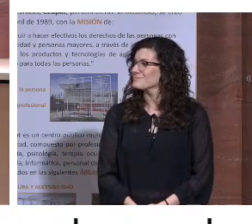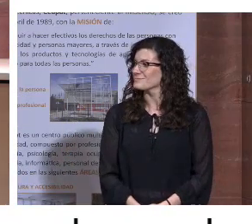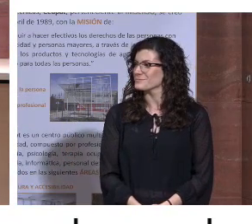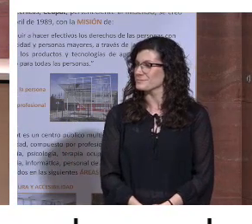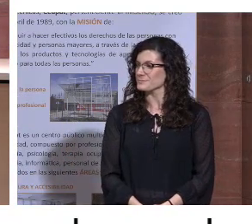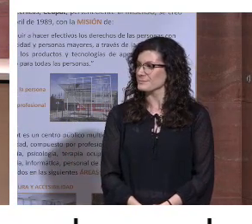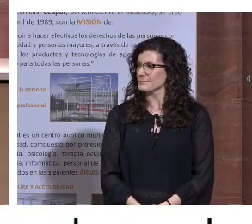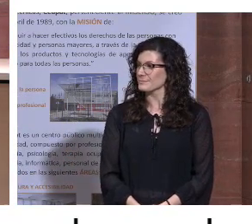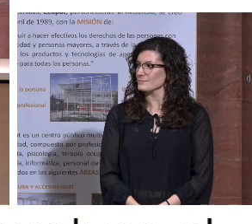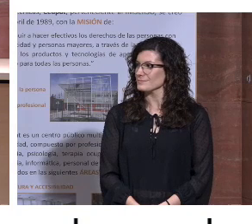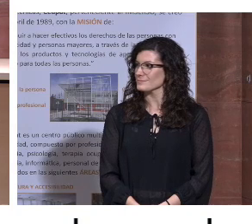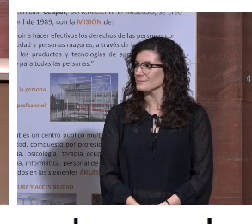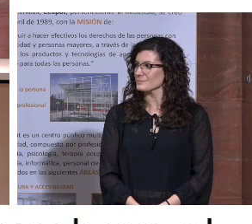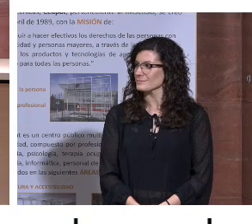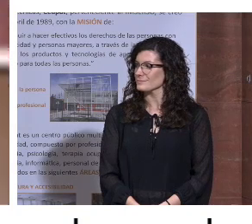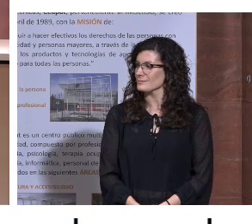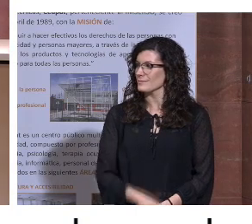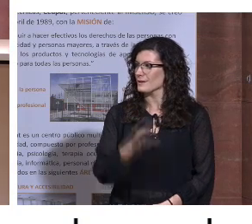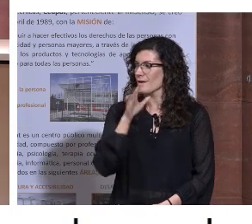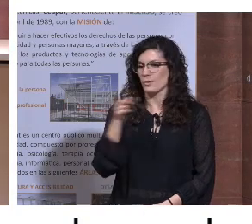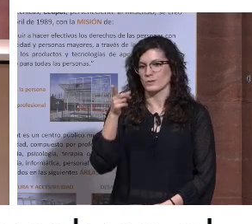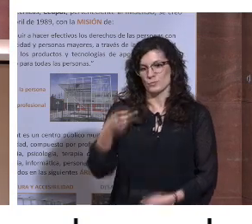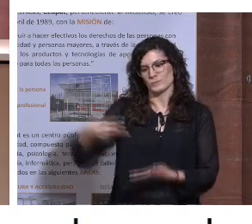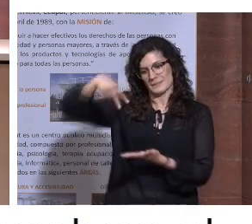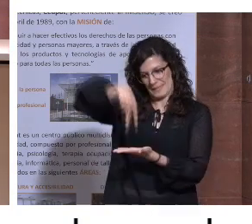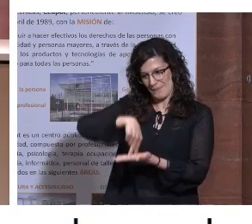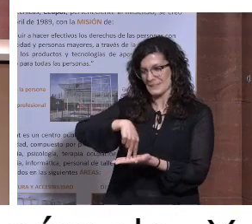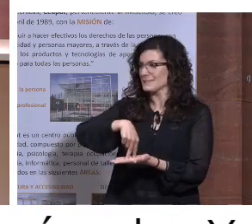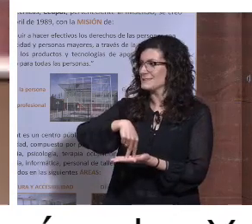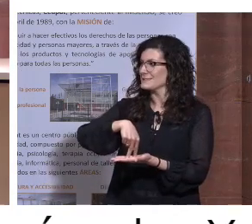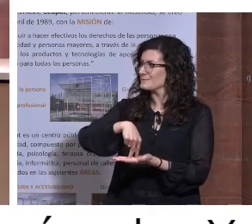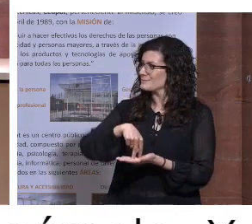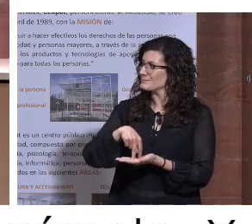Cógemelo. Vale. Y ahora tú te vas a levantar, Isabel. Levántate.